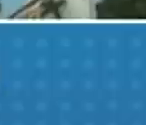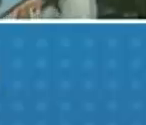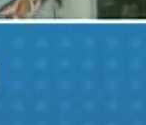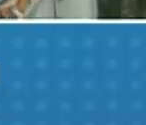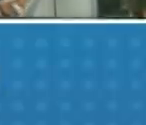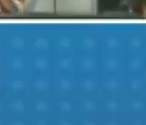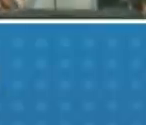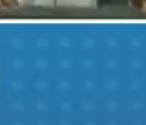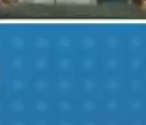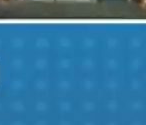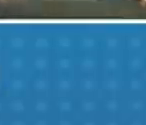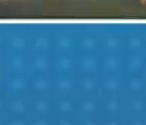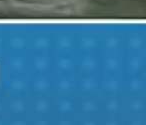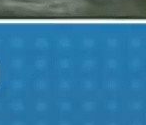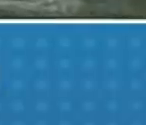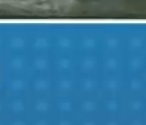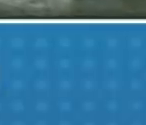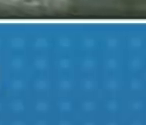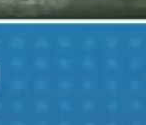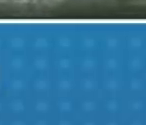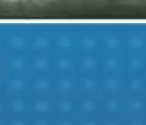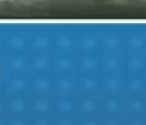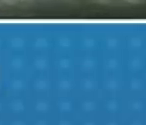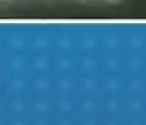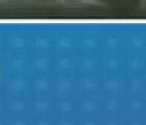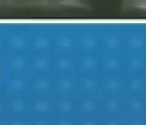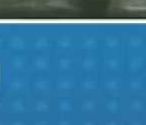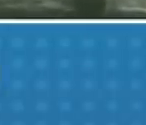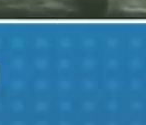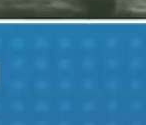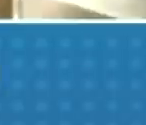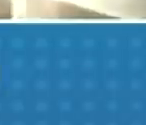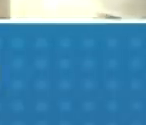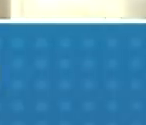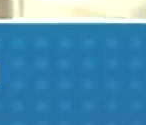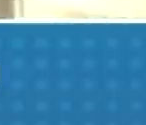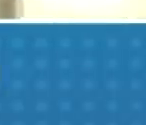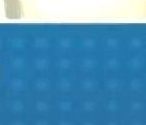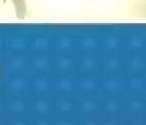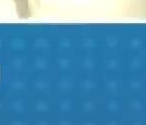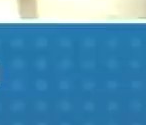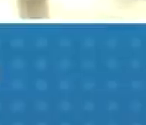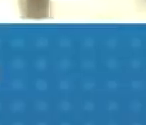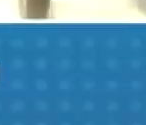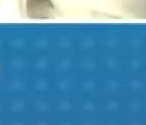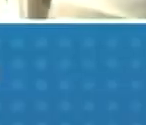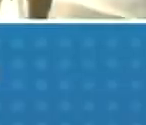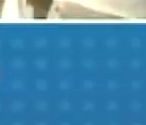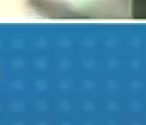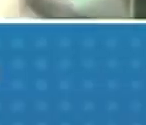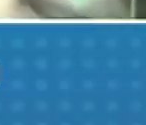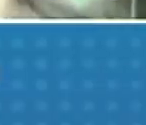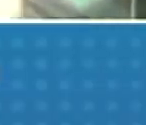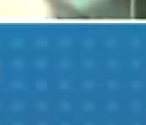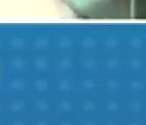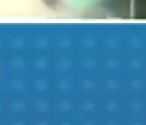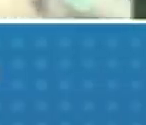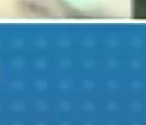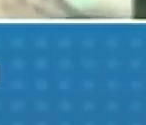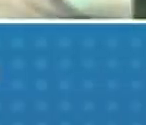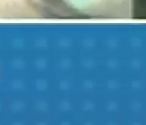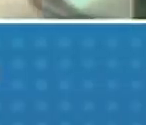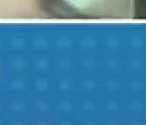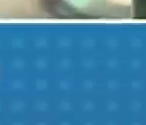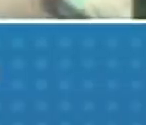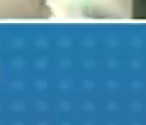la salubridad y garantizar que nuestro municipio se mantenga en óptimas condiciones, ahora con la incorporación de la Fuerza Armada y de